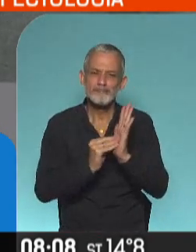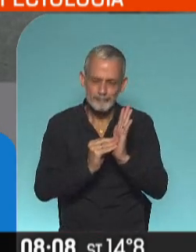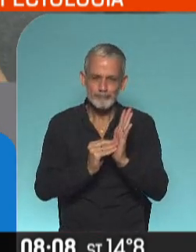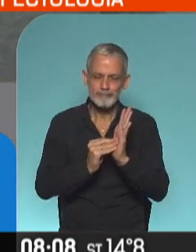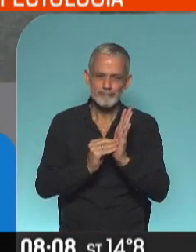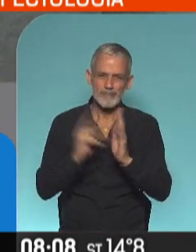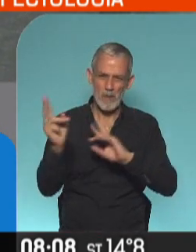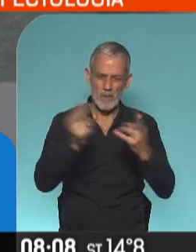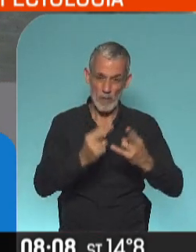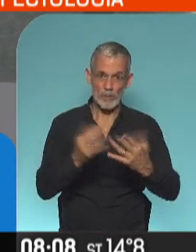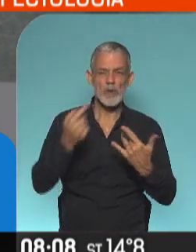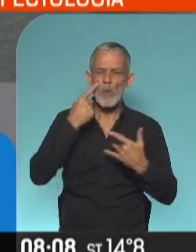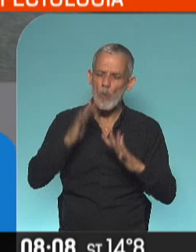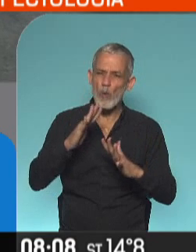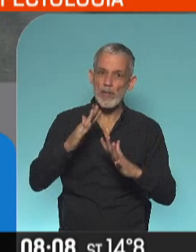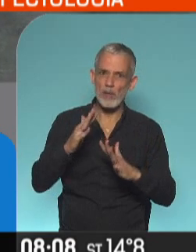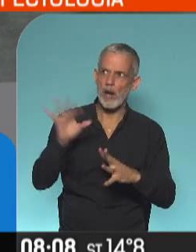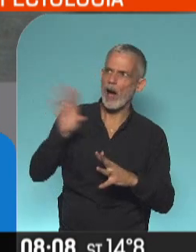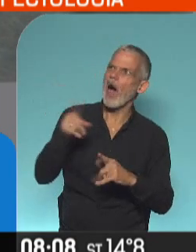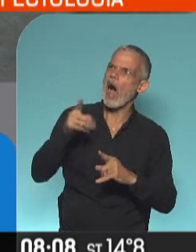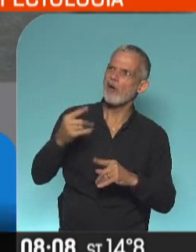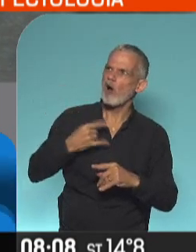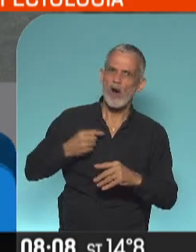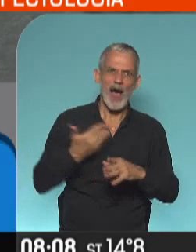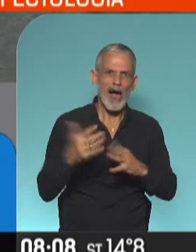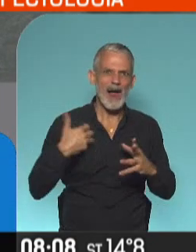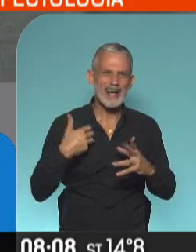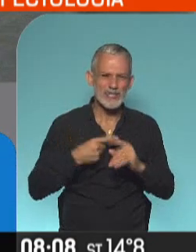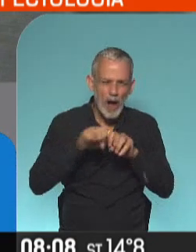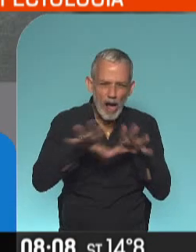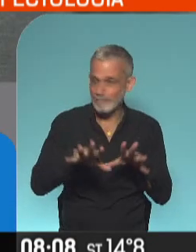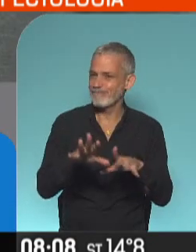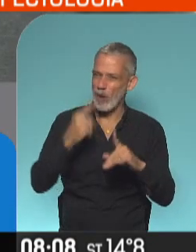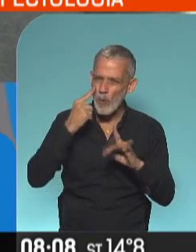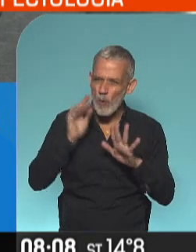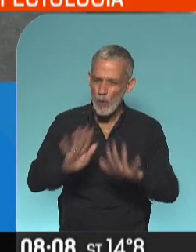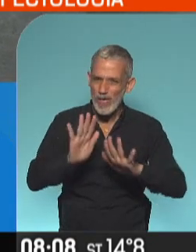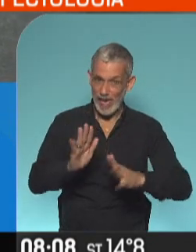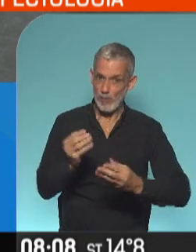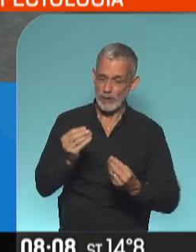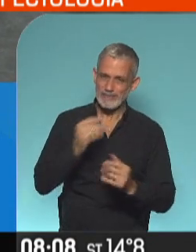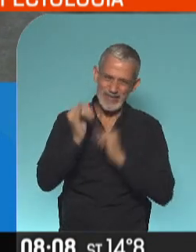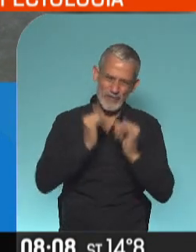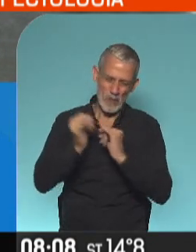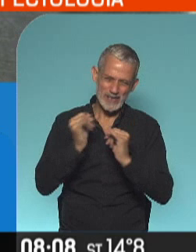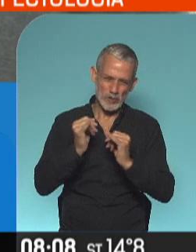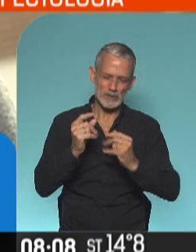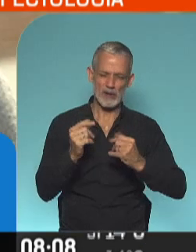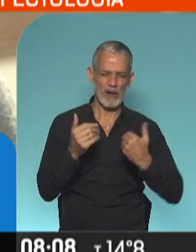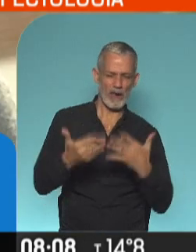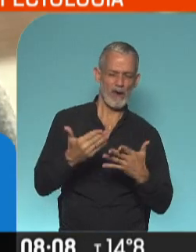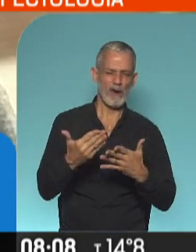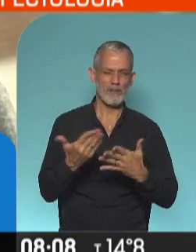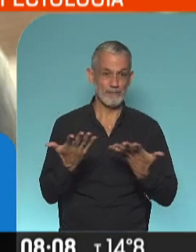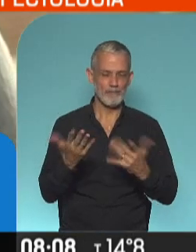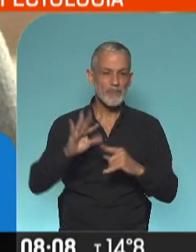tener cuidado cuando uno lee y replica estas noticias, porque de alguna manera es un dato un poco más tendencioso, ¿no? ¿Fue